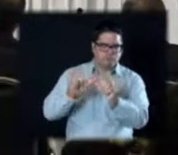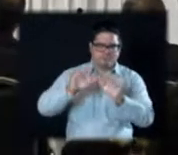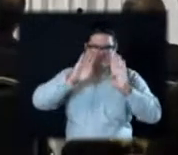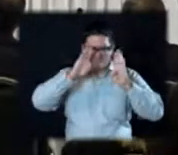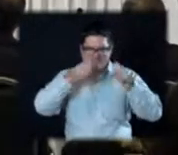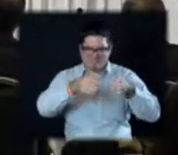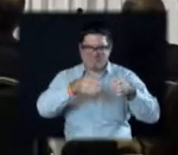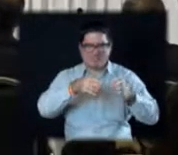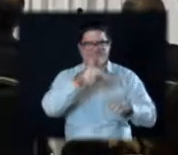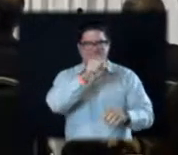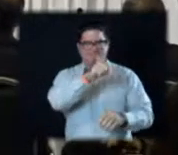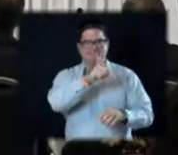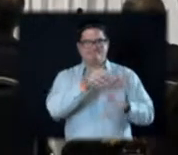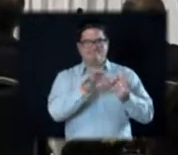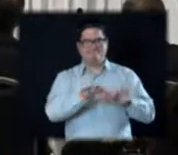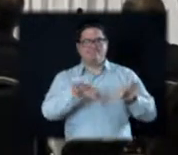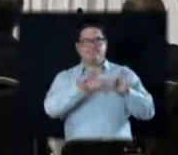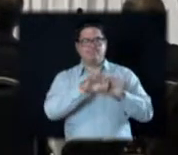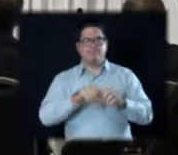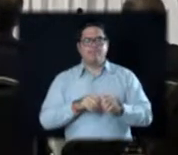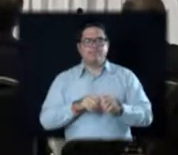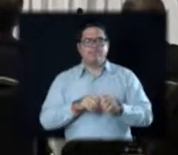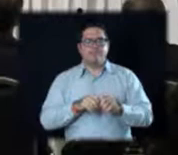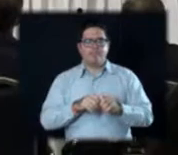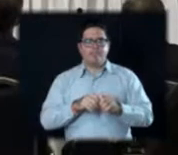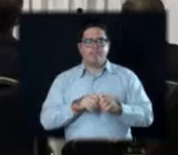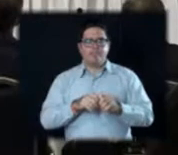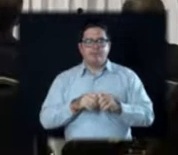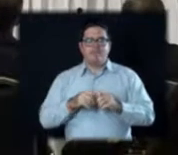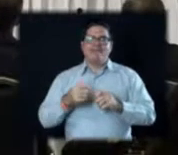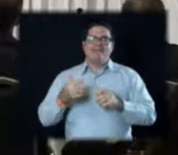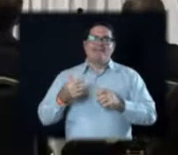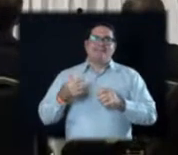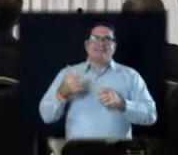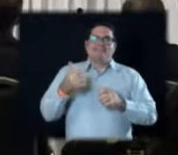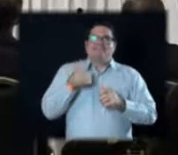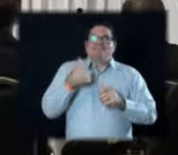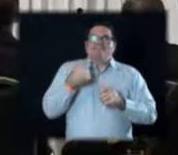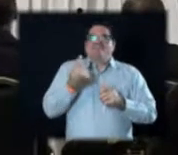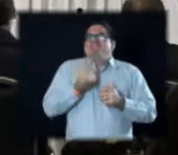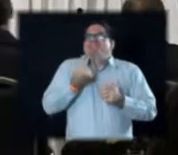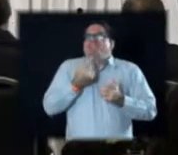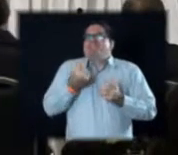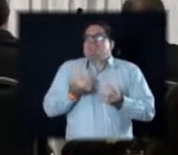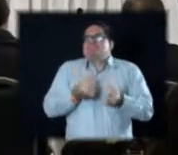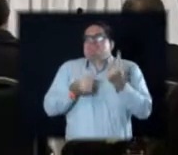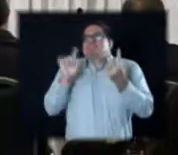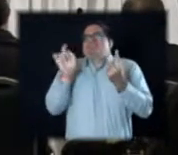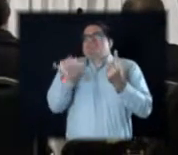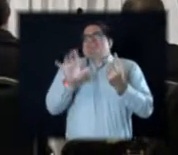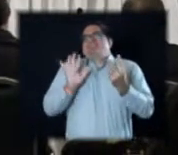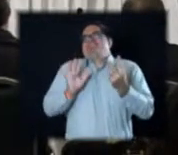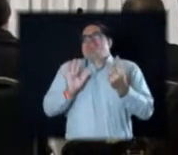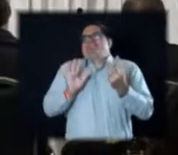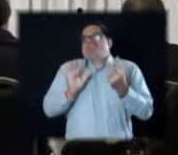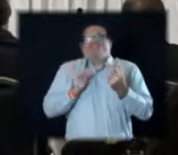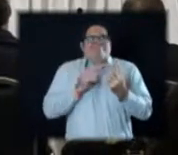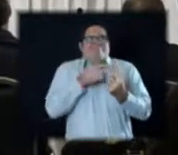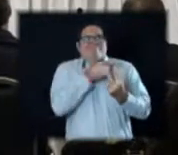sobre este asunto tan importante. A diferencia de mi colega, yo sí solamente tengo dos preguntas.